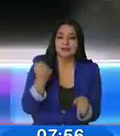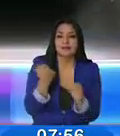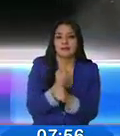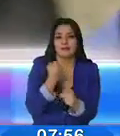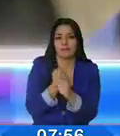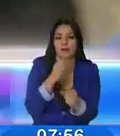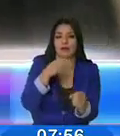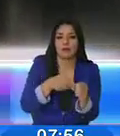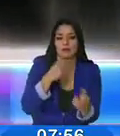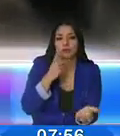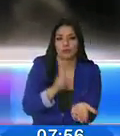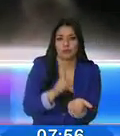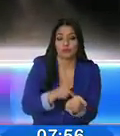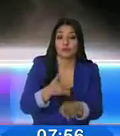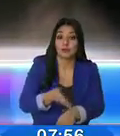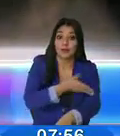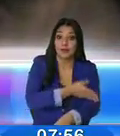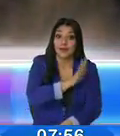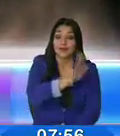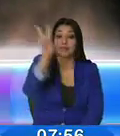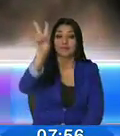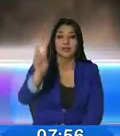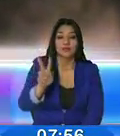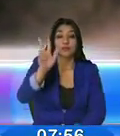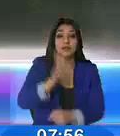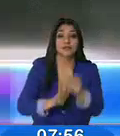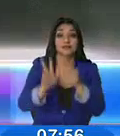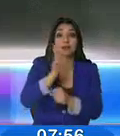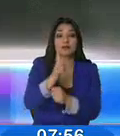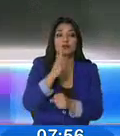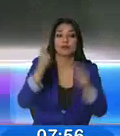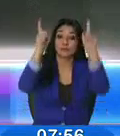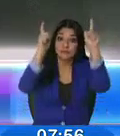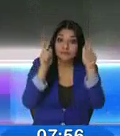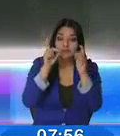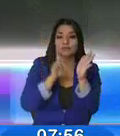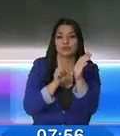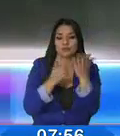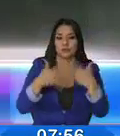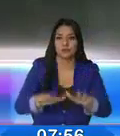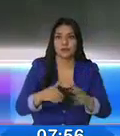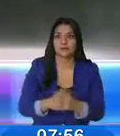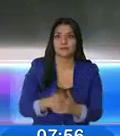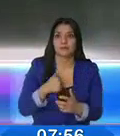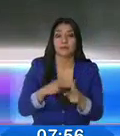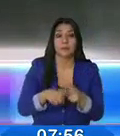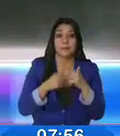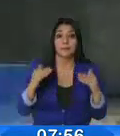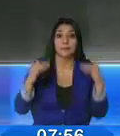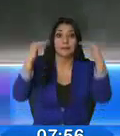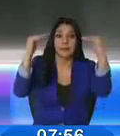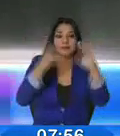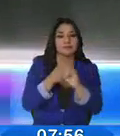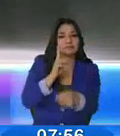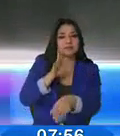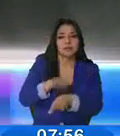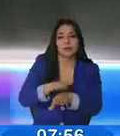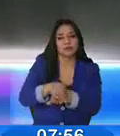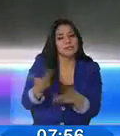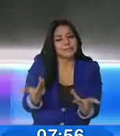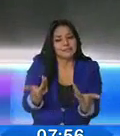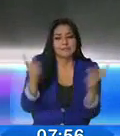laboral, tras haberse graduado de médico hace 3 años. Allá estaba comenzando el posgrado y me retiré, pues la situación del